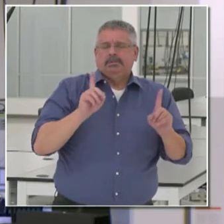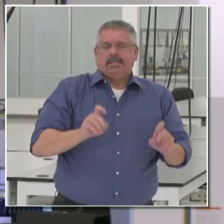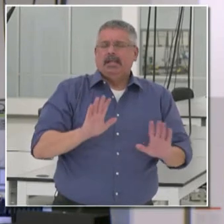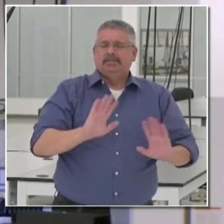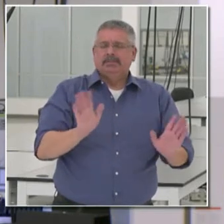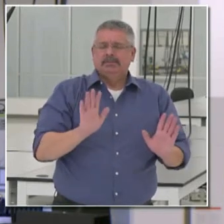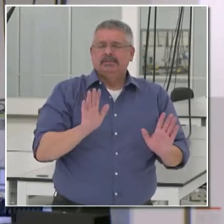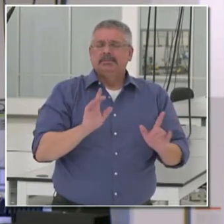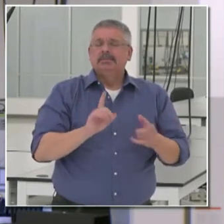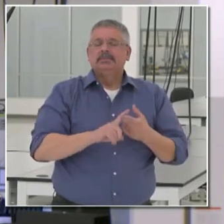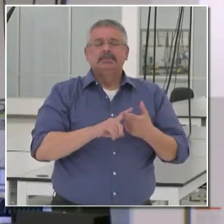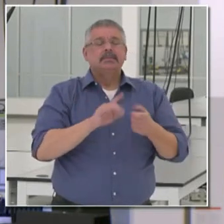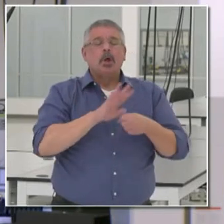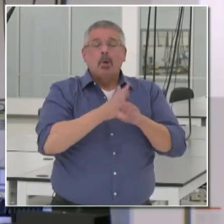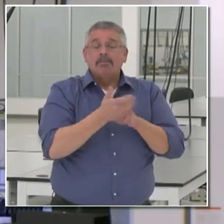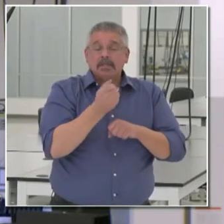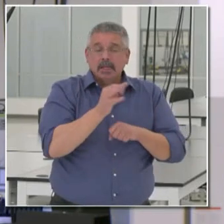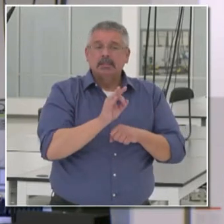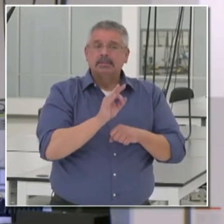limitante